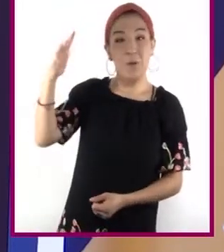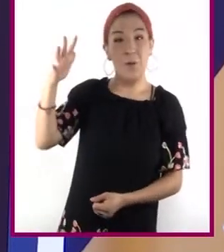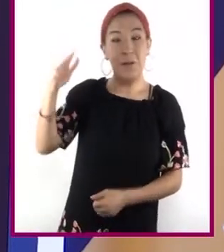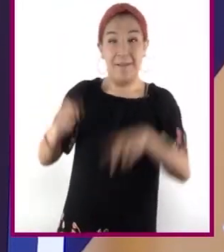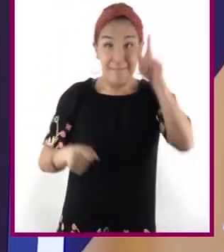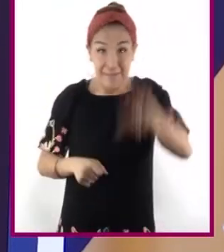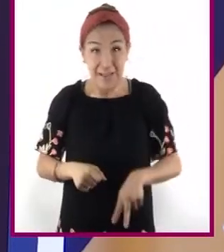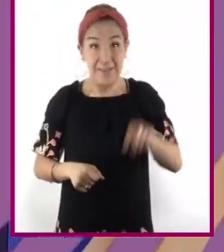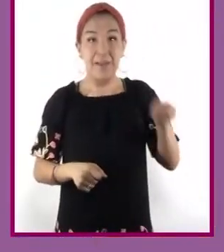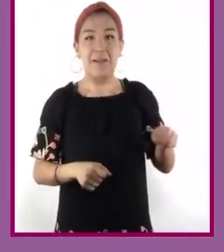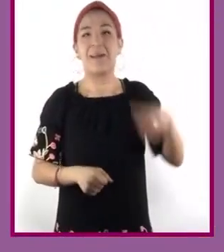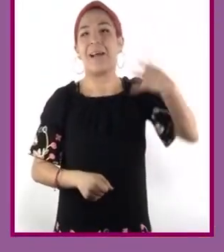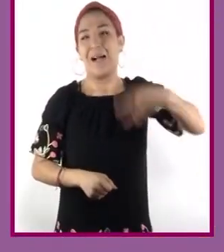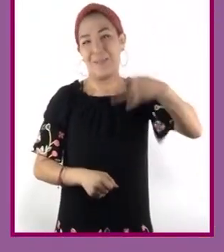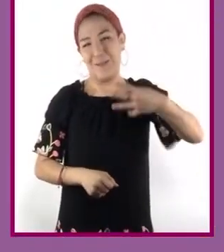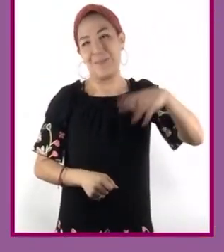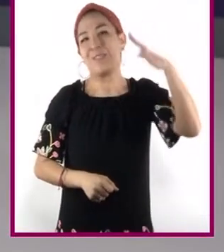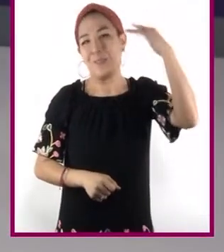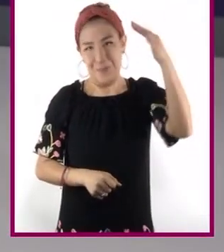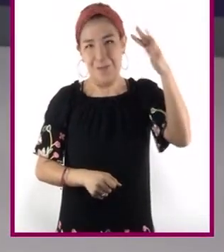real 14 soles.